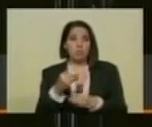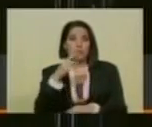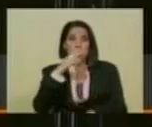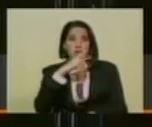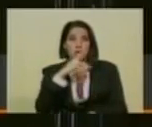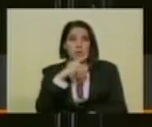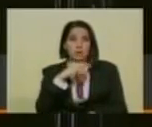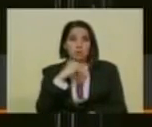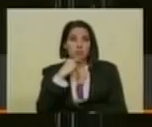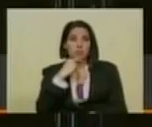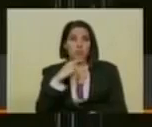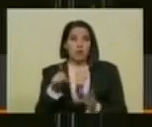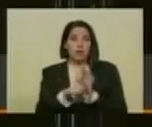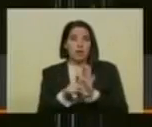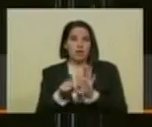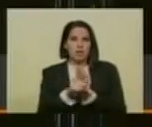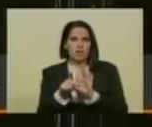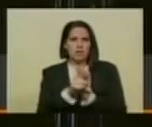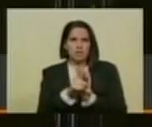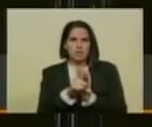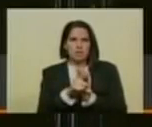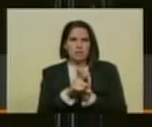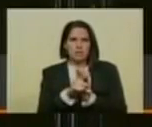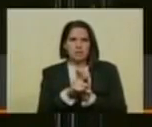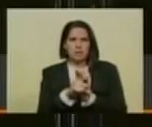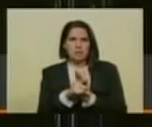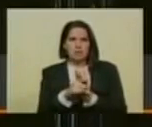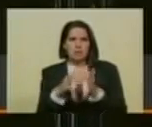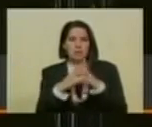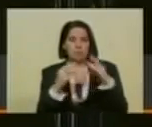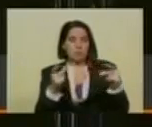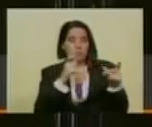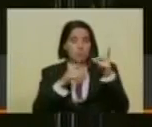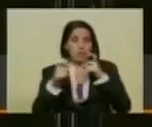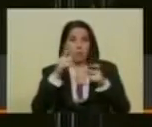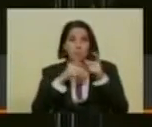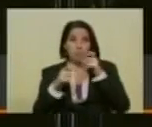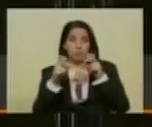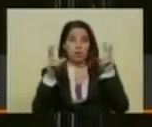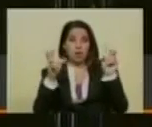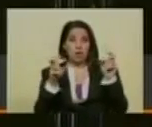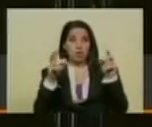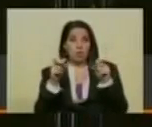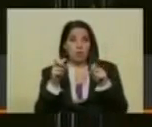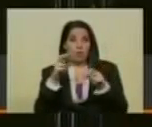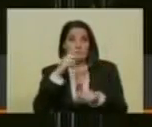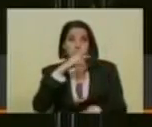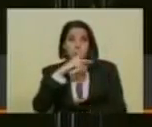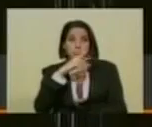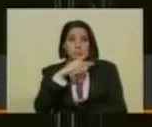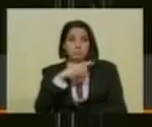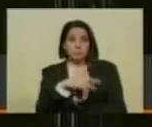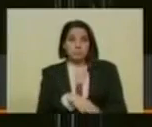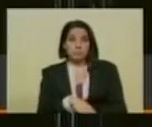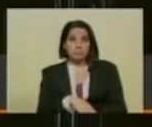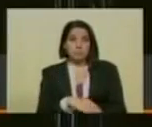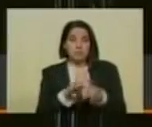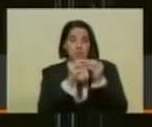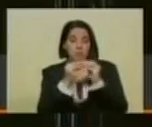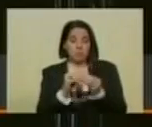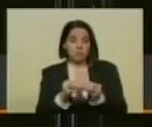las leyes constitucionales y a través de la consulta del nuevo texto constitucional, que debe ser el